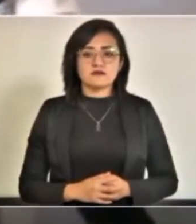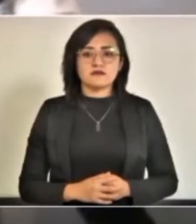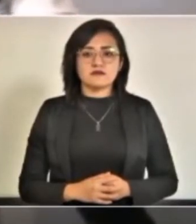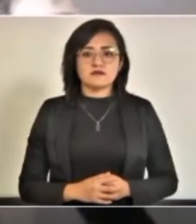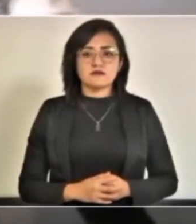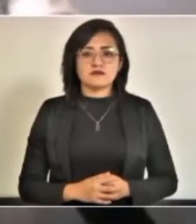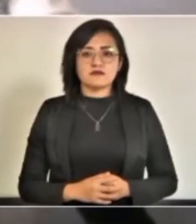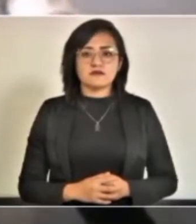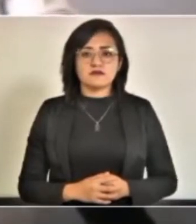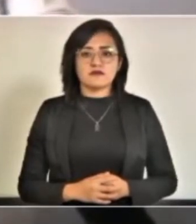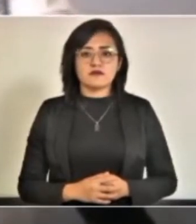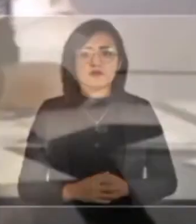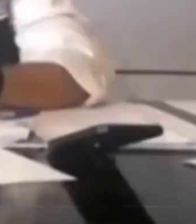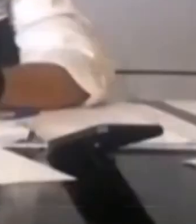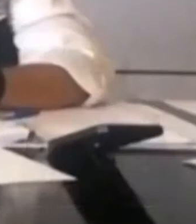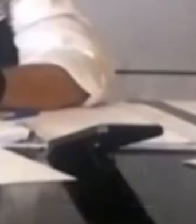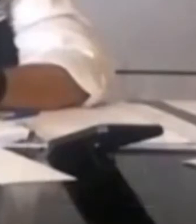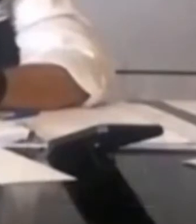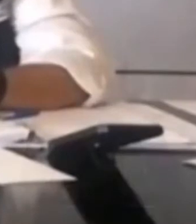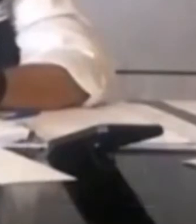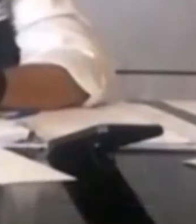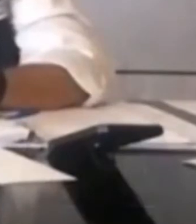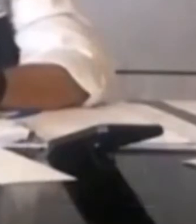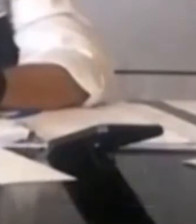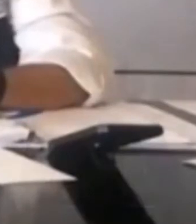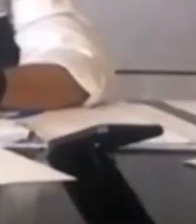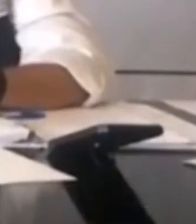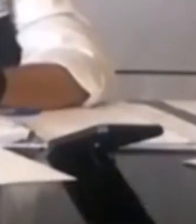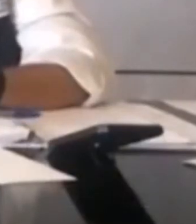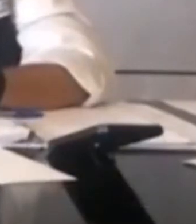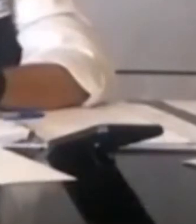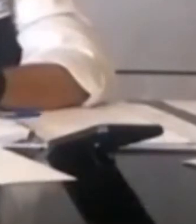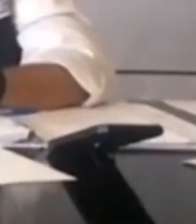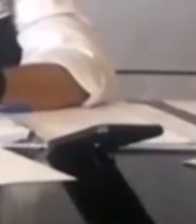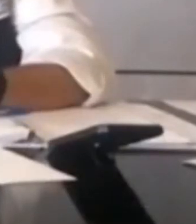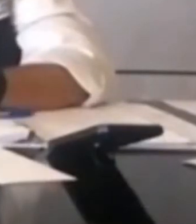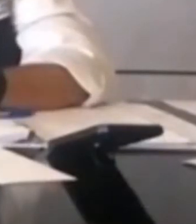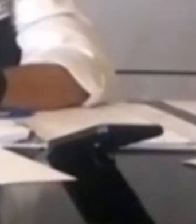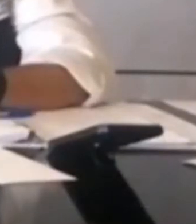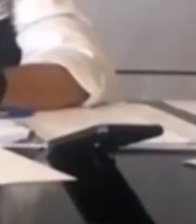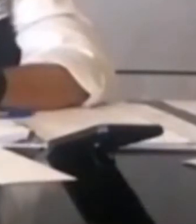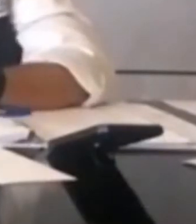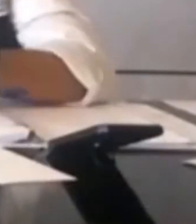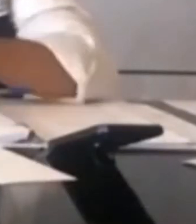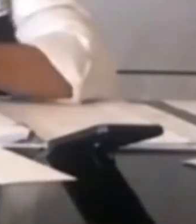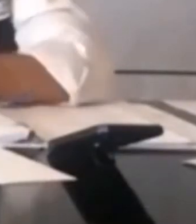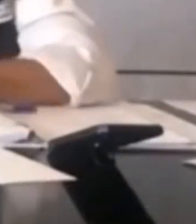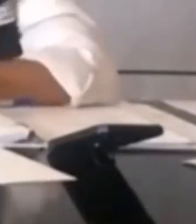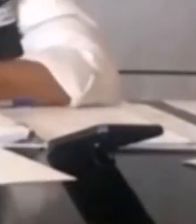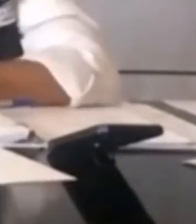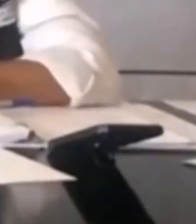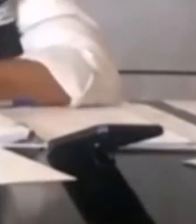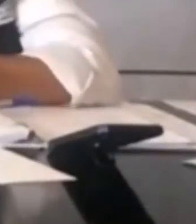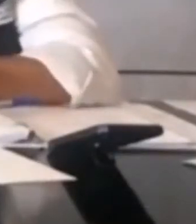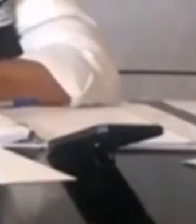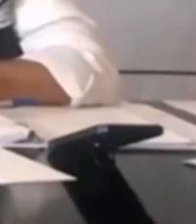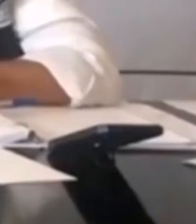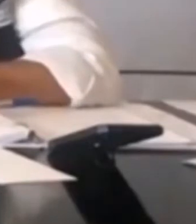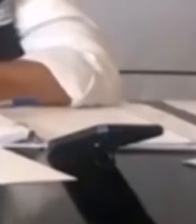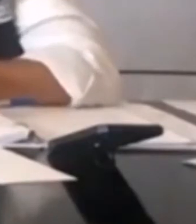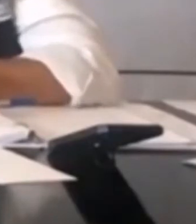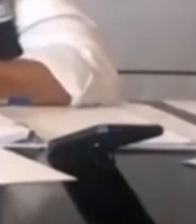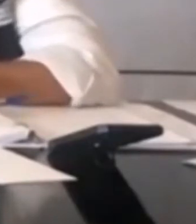hospitalizados y dentro de estos requieren ventilación mecánica asistida 194